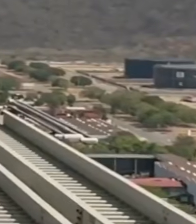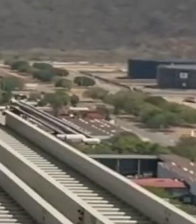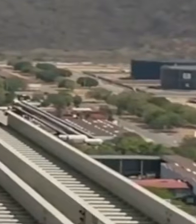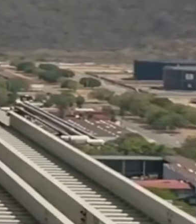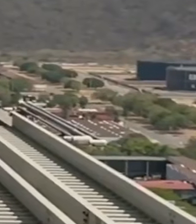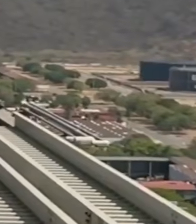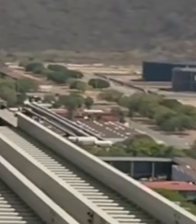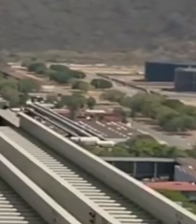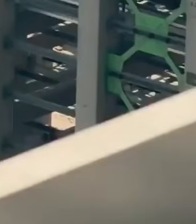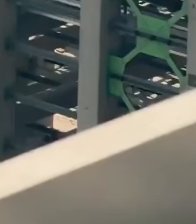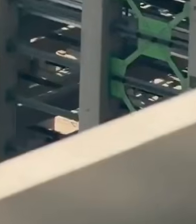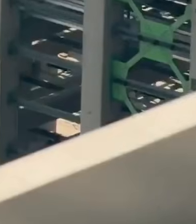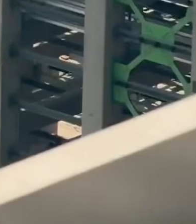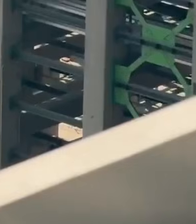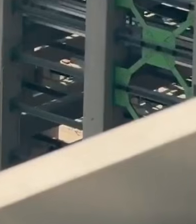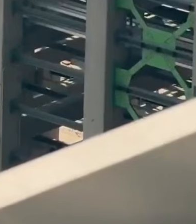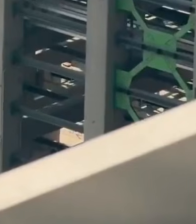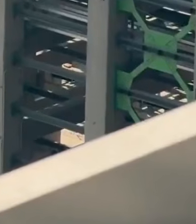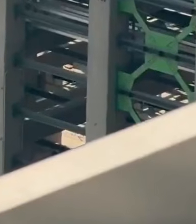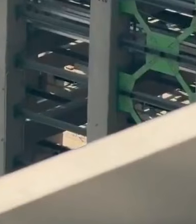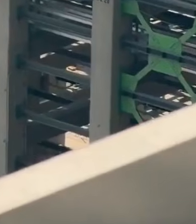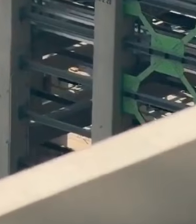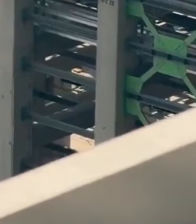lleva 76% de avance y va